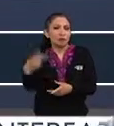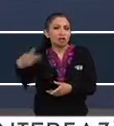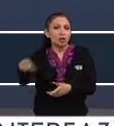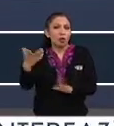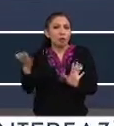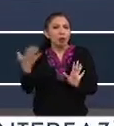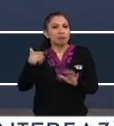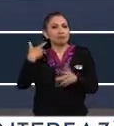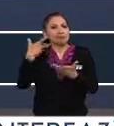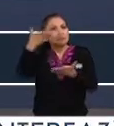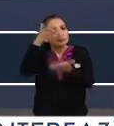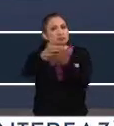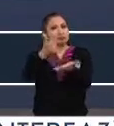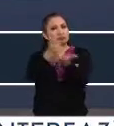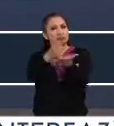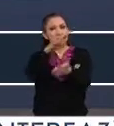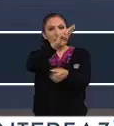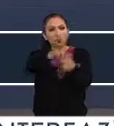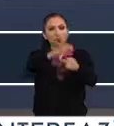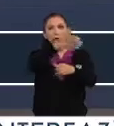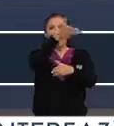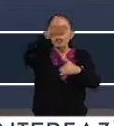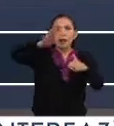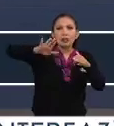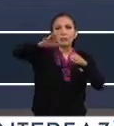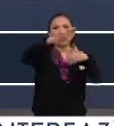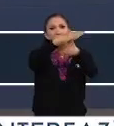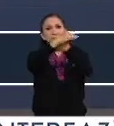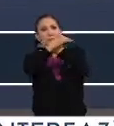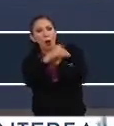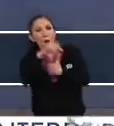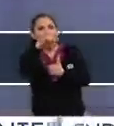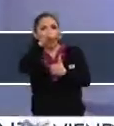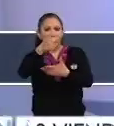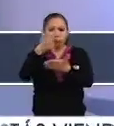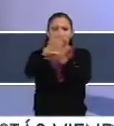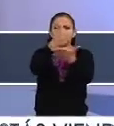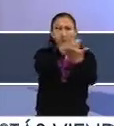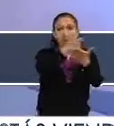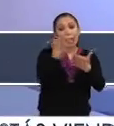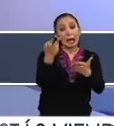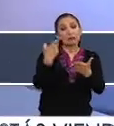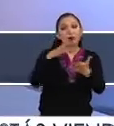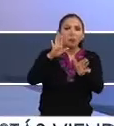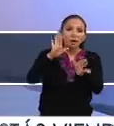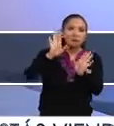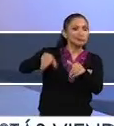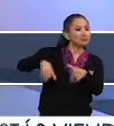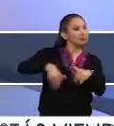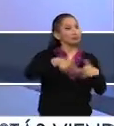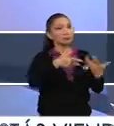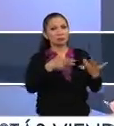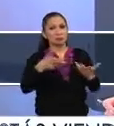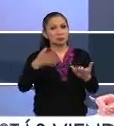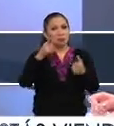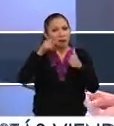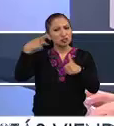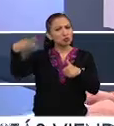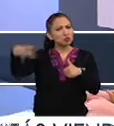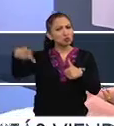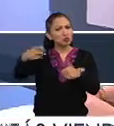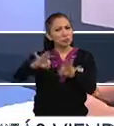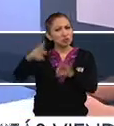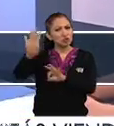sido un militante, por ejemplo, en favor de la naturaleza, las mariposas monarca, etcétera, y tal vez eso nos ha desatendido de